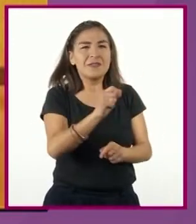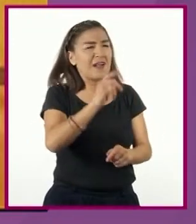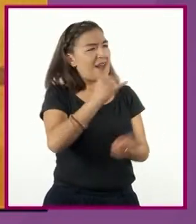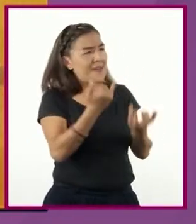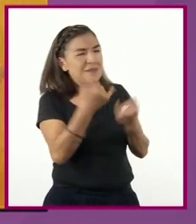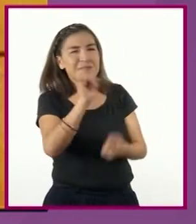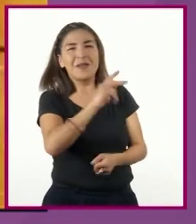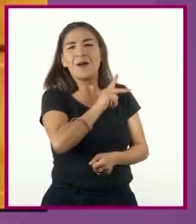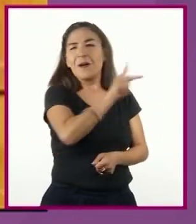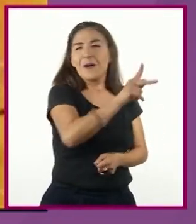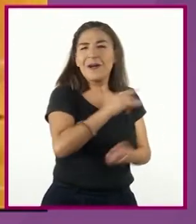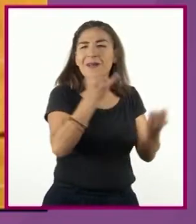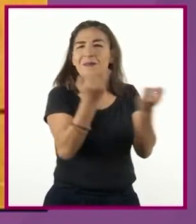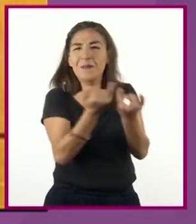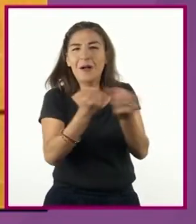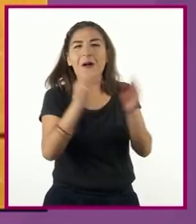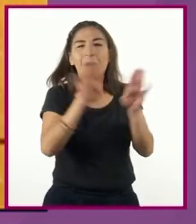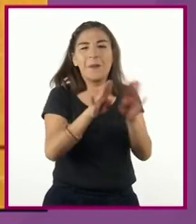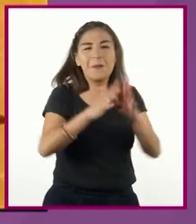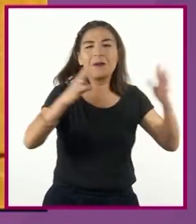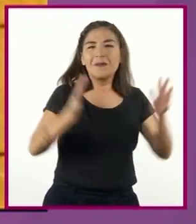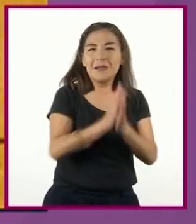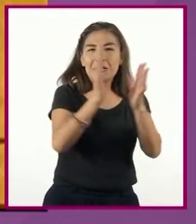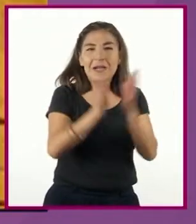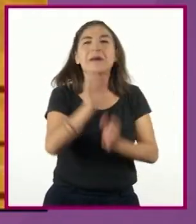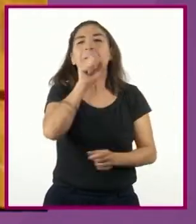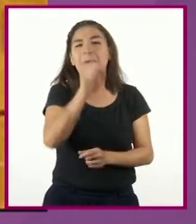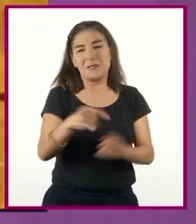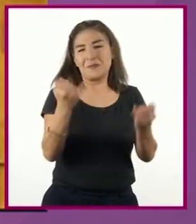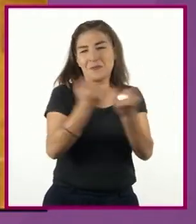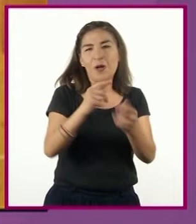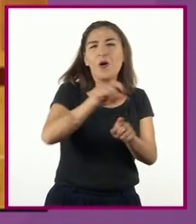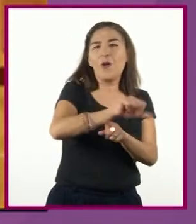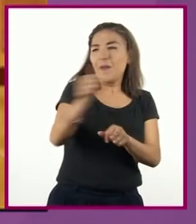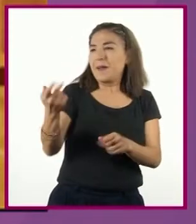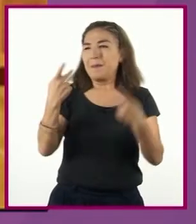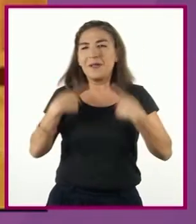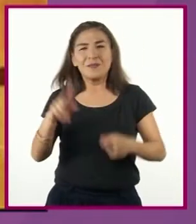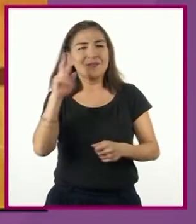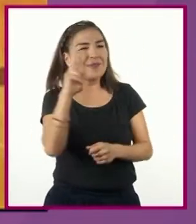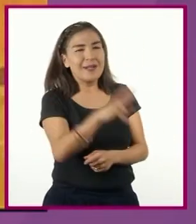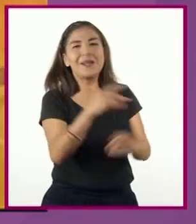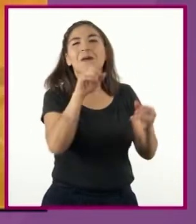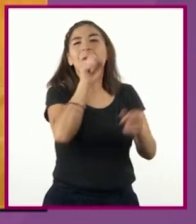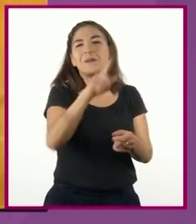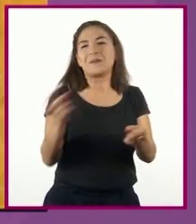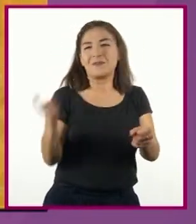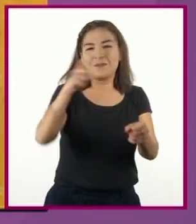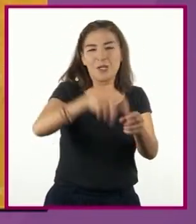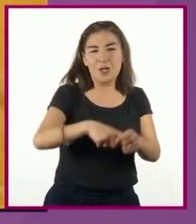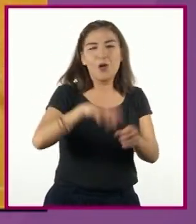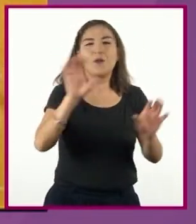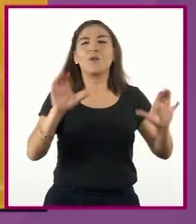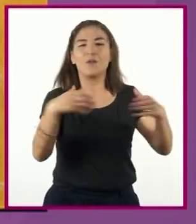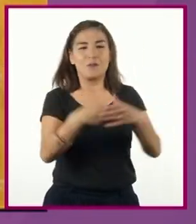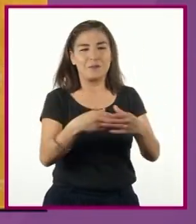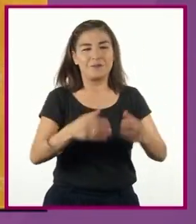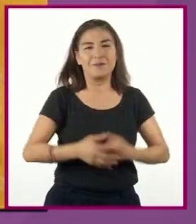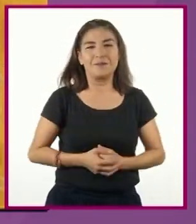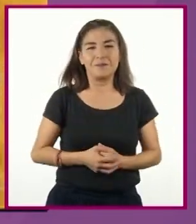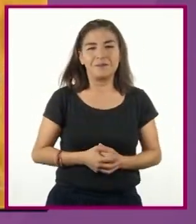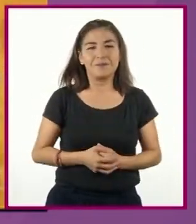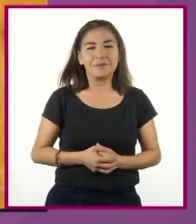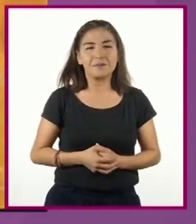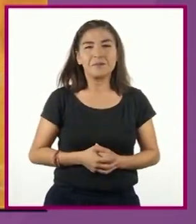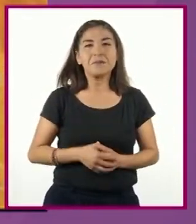otros. Al participar en estos espacios, tú también influyes en los demás, y esto te hace sentir parte de una comunidad.